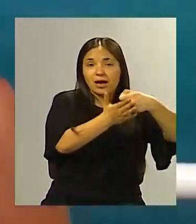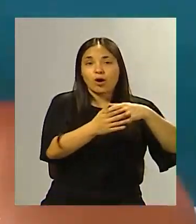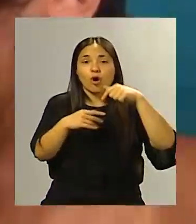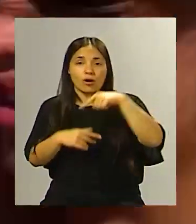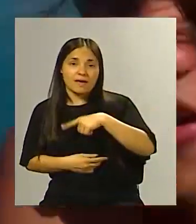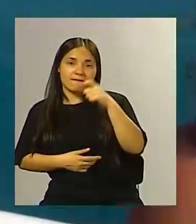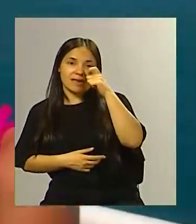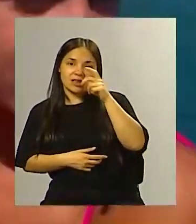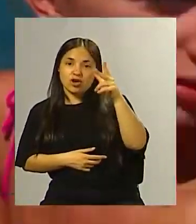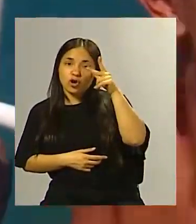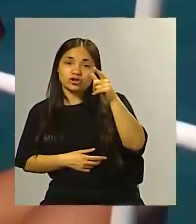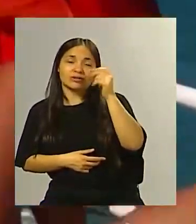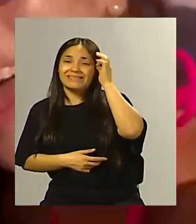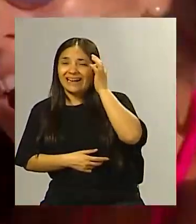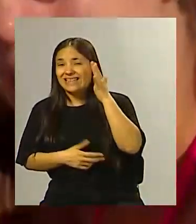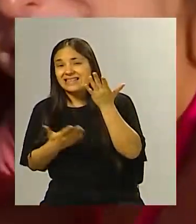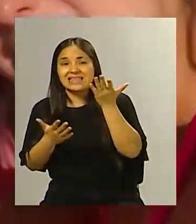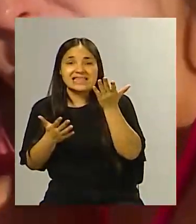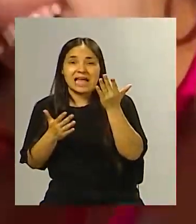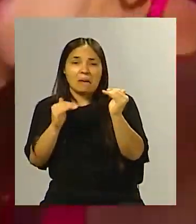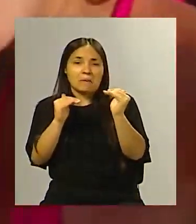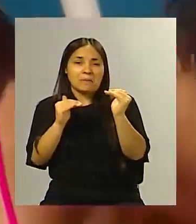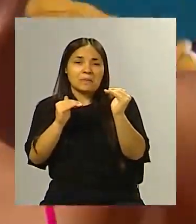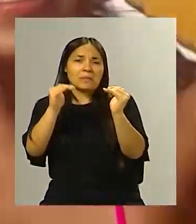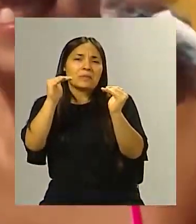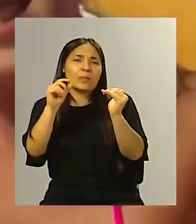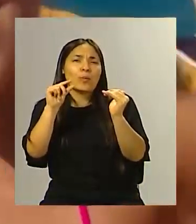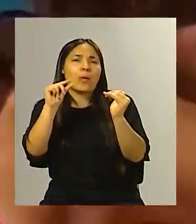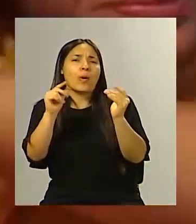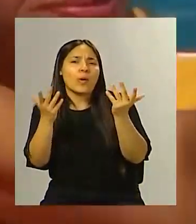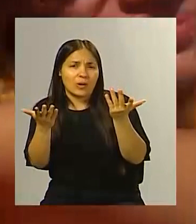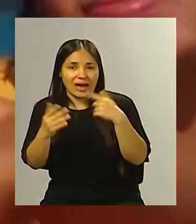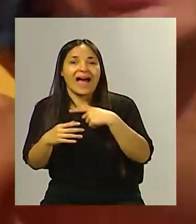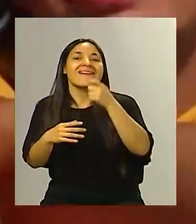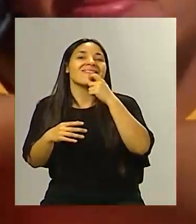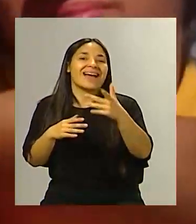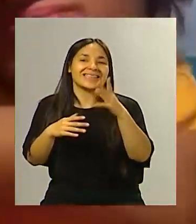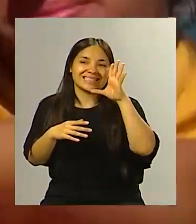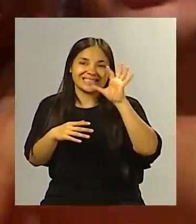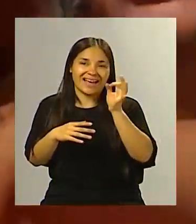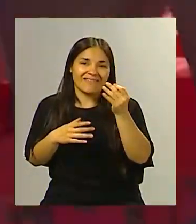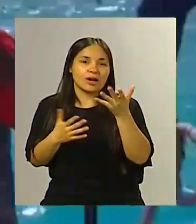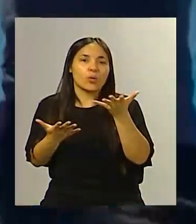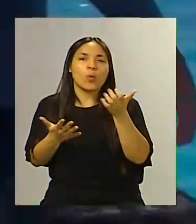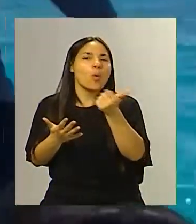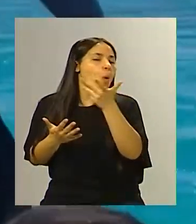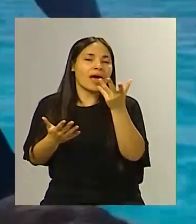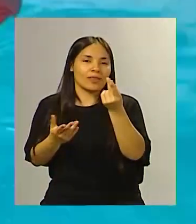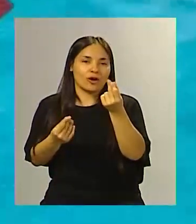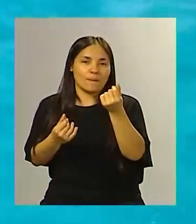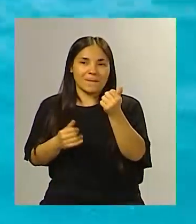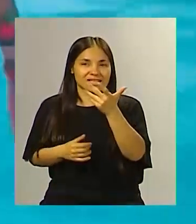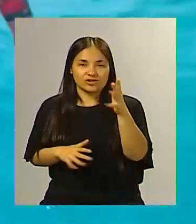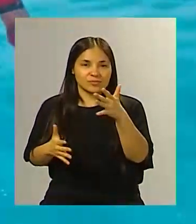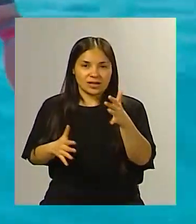28, 30 reales. No hay diferencia, claro. No ha habido, entonces es fácil de prever cuánto va a salir. Uh-huh. Acá en la